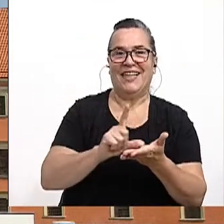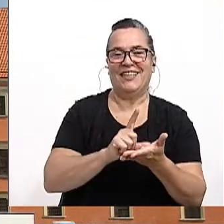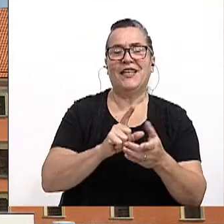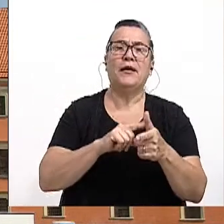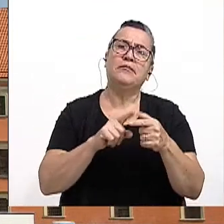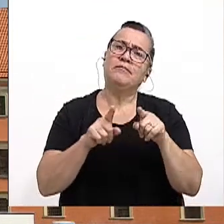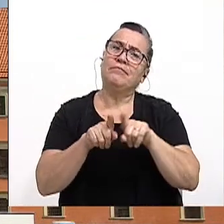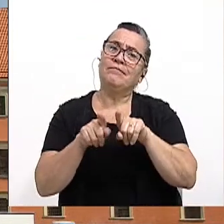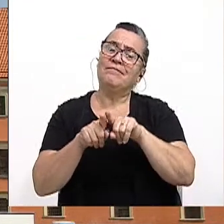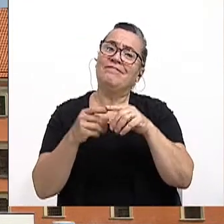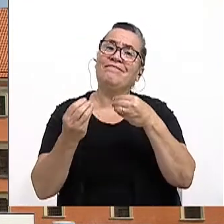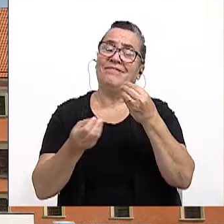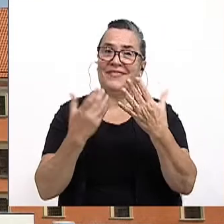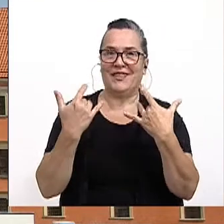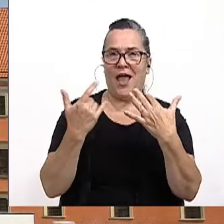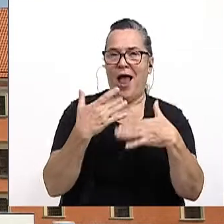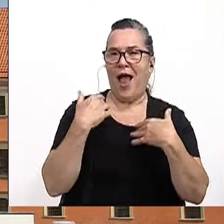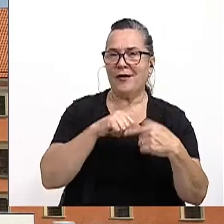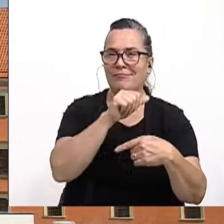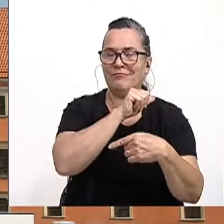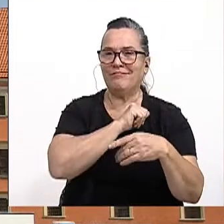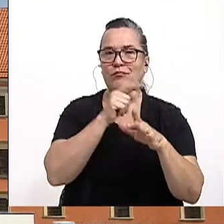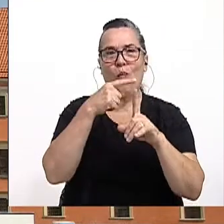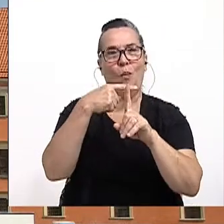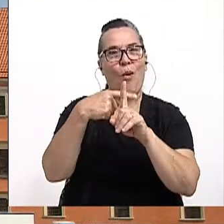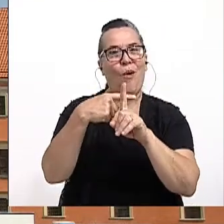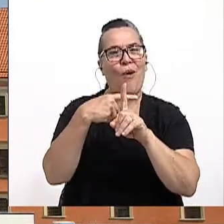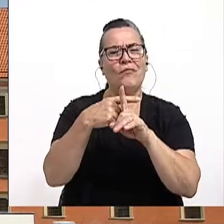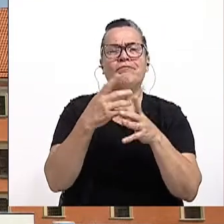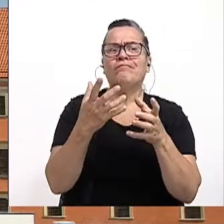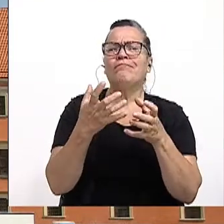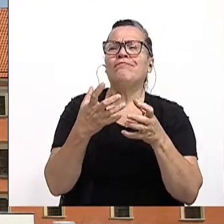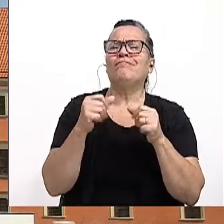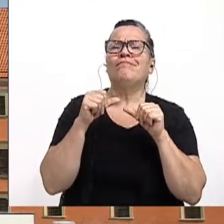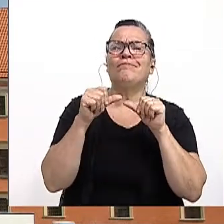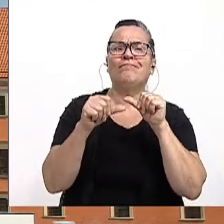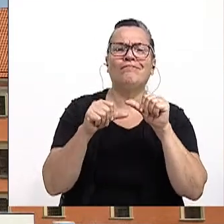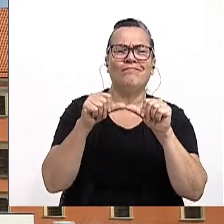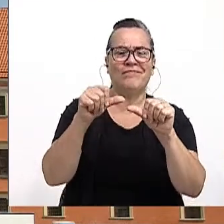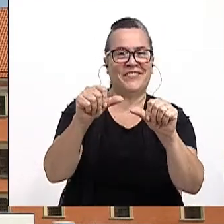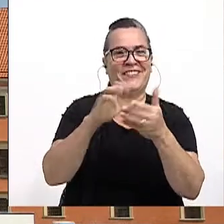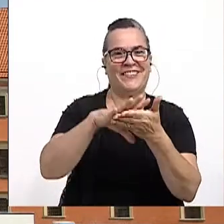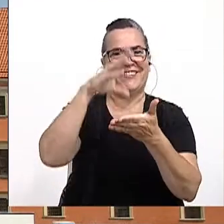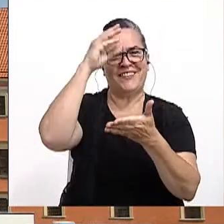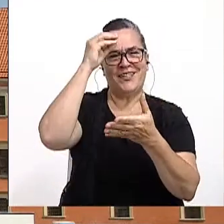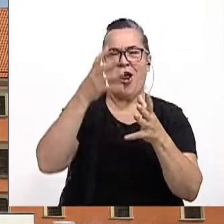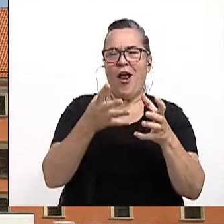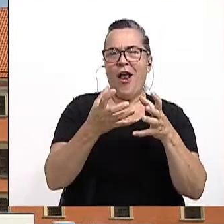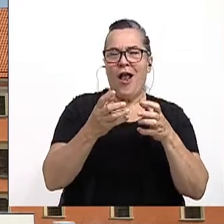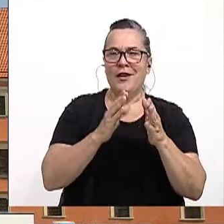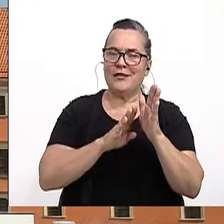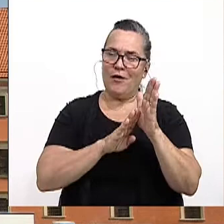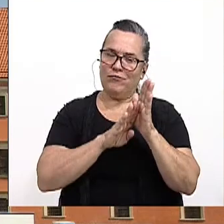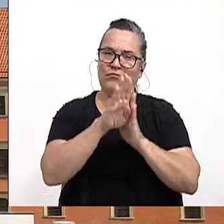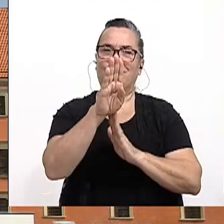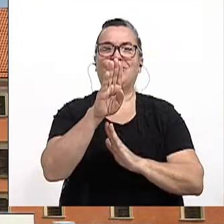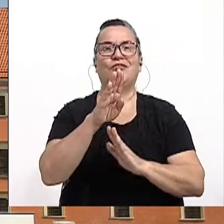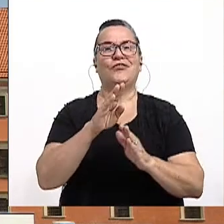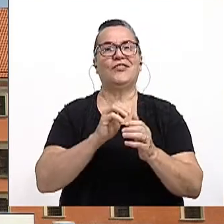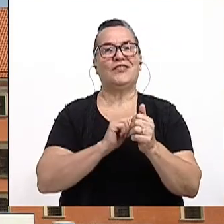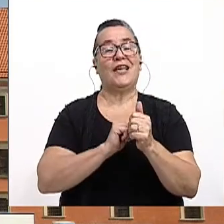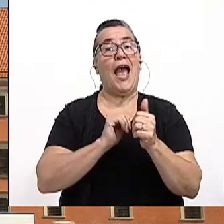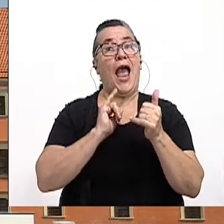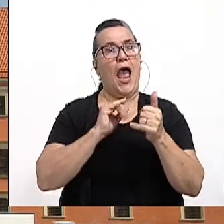También espero que tengan esa actitud positiva, con esos deseos de seguir aprendiendo, con esas ganas de superación. Invite